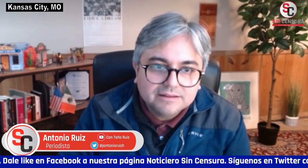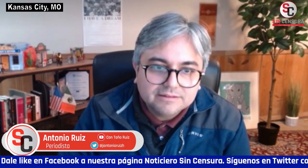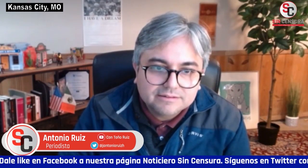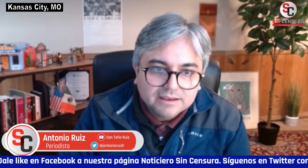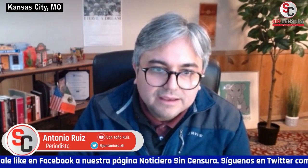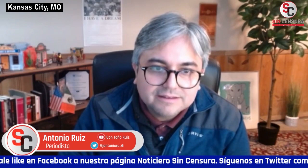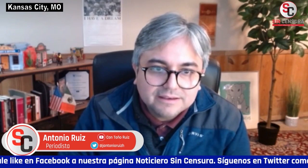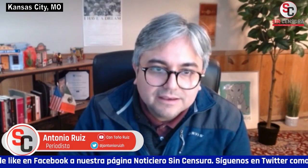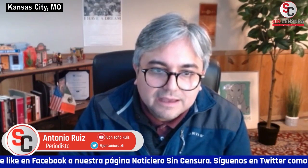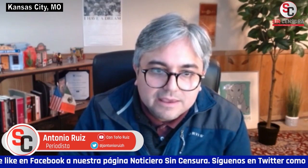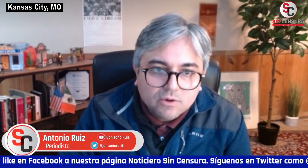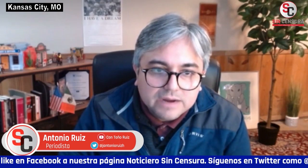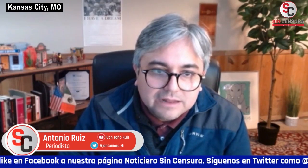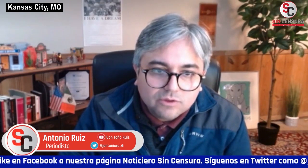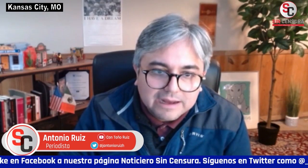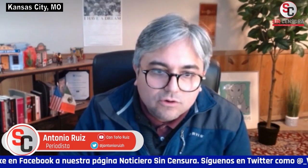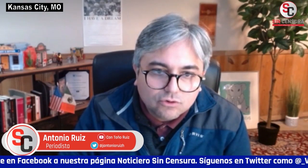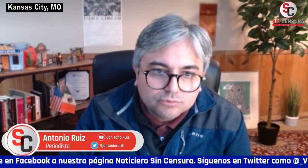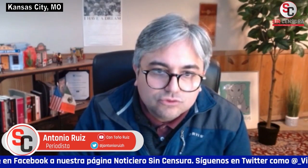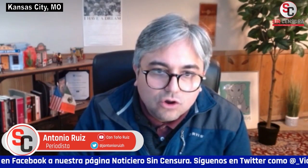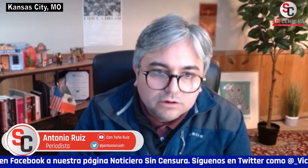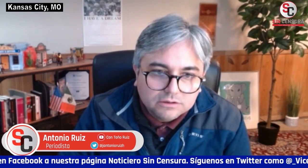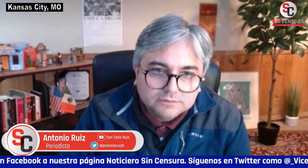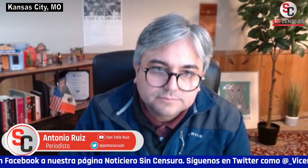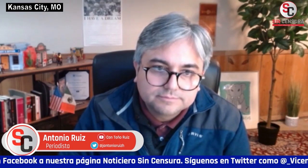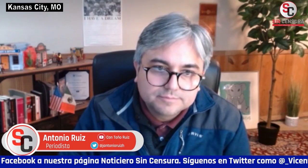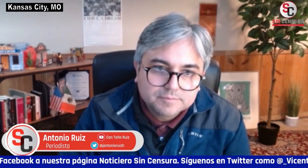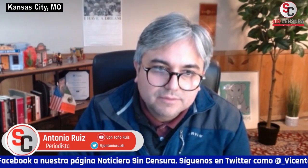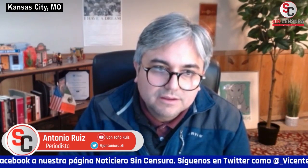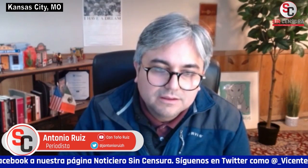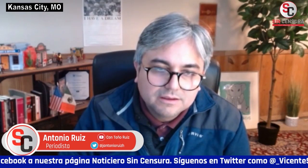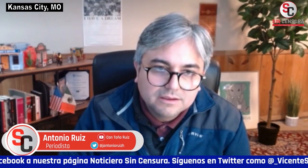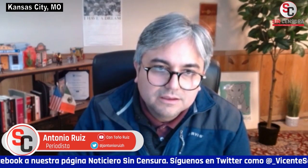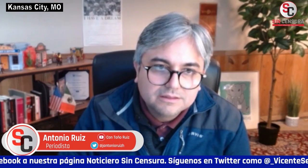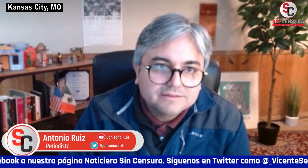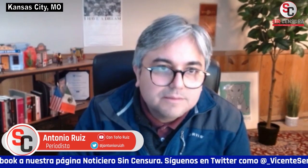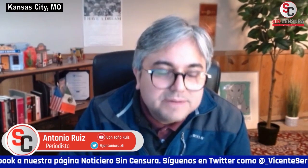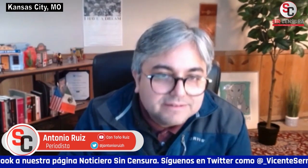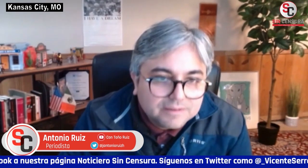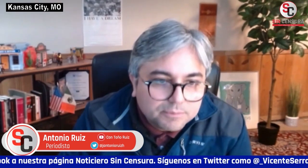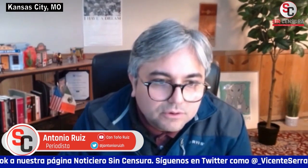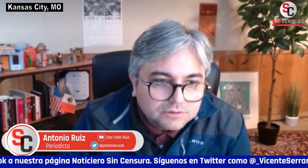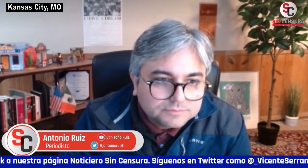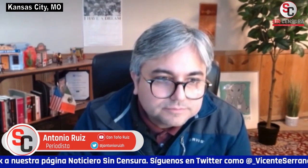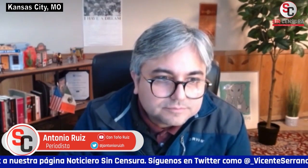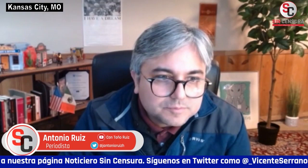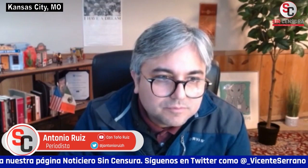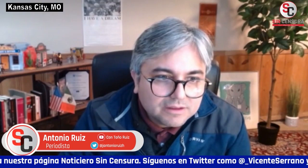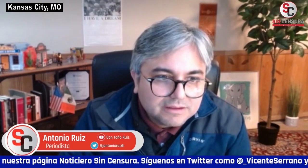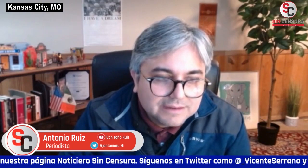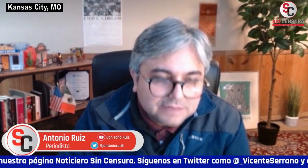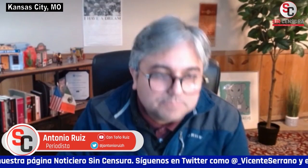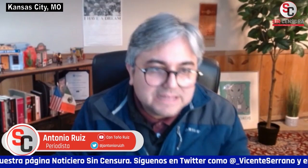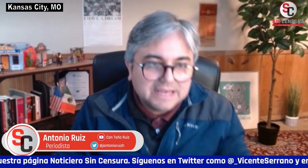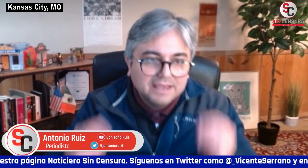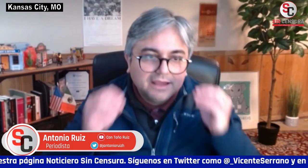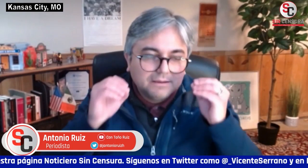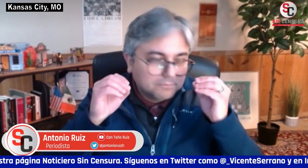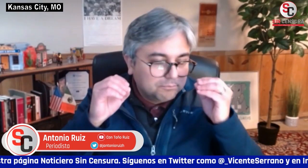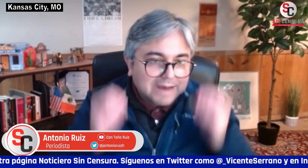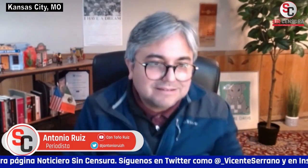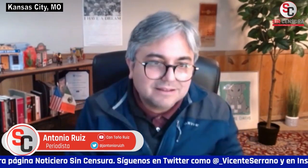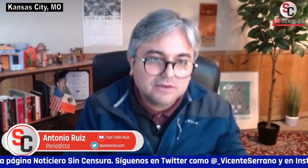se les exige que haya un alto a la corrupción. Desde el principio se les